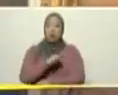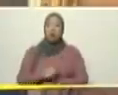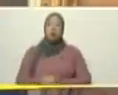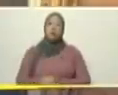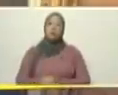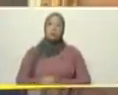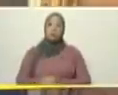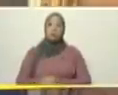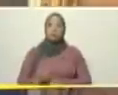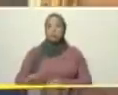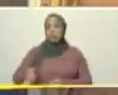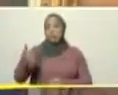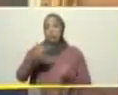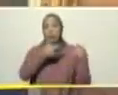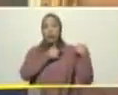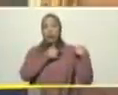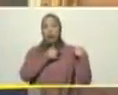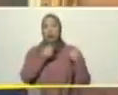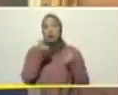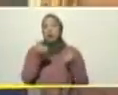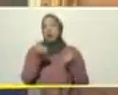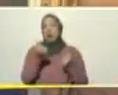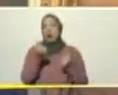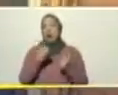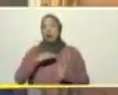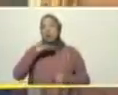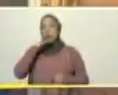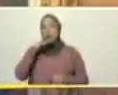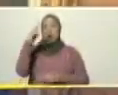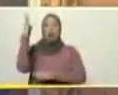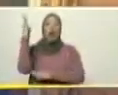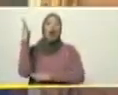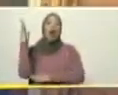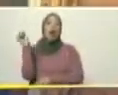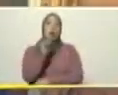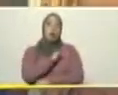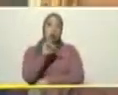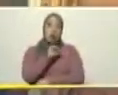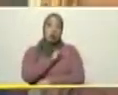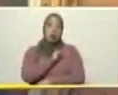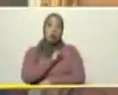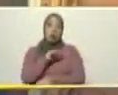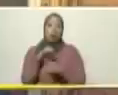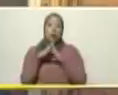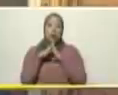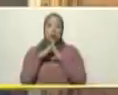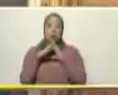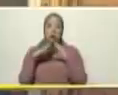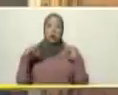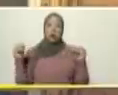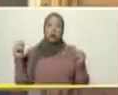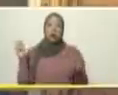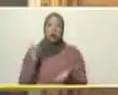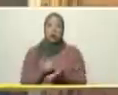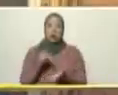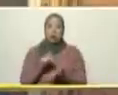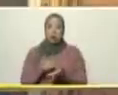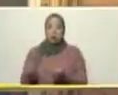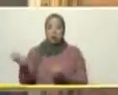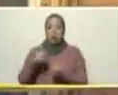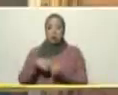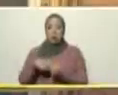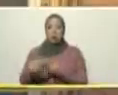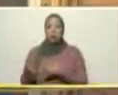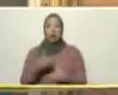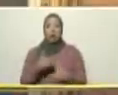prácticamente la alta curia, se llama así, de la Iglesia Católica Venezolana, toda estaba en el centro de